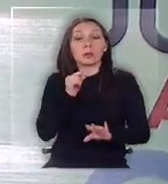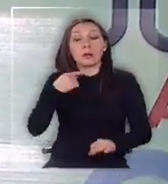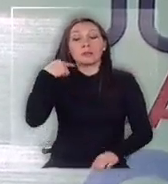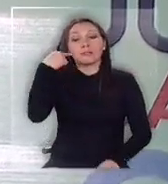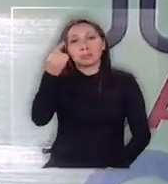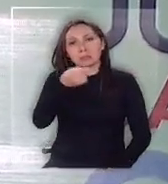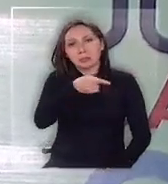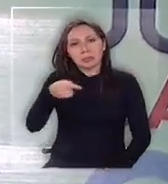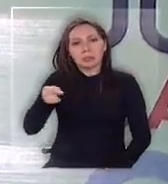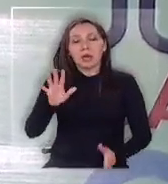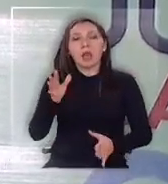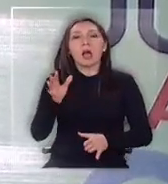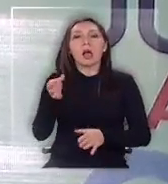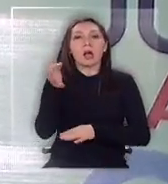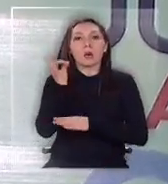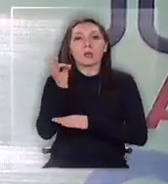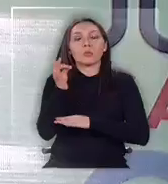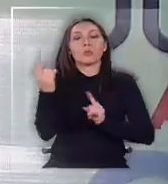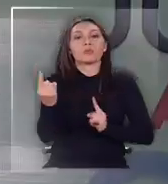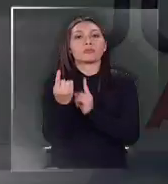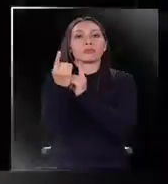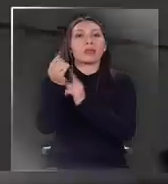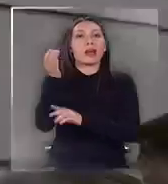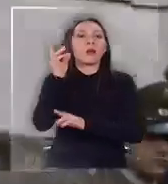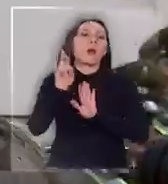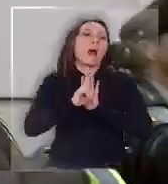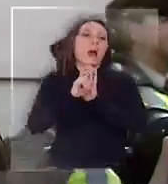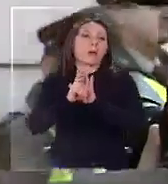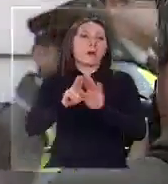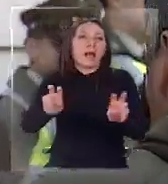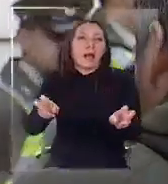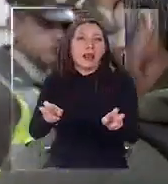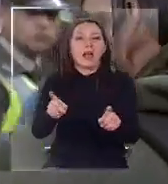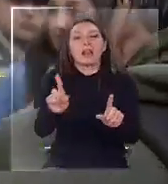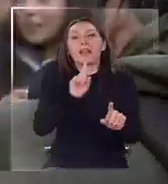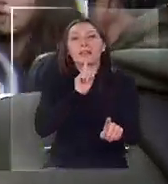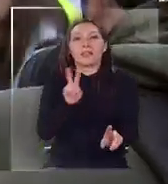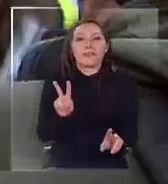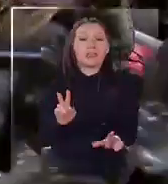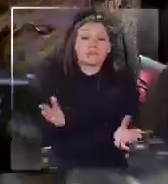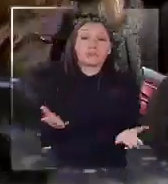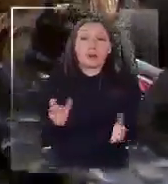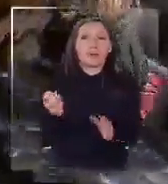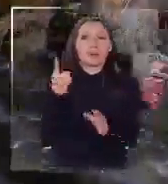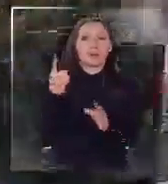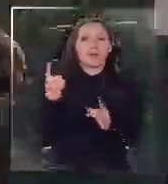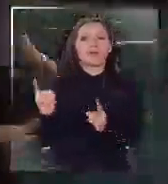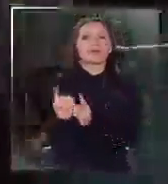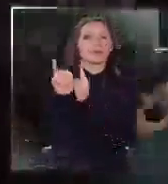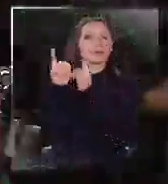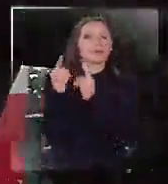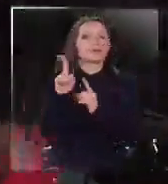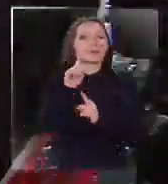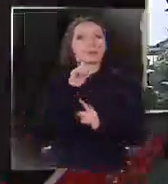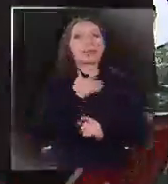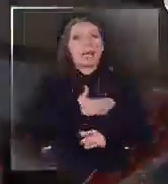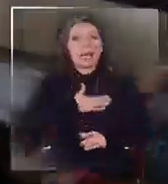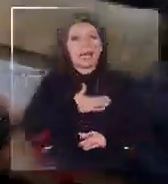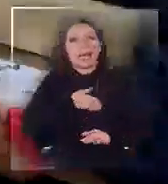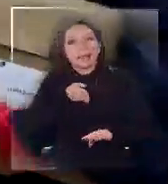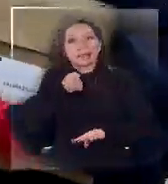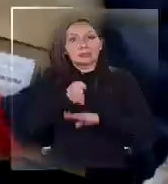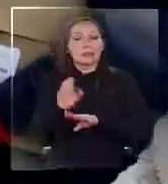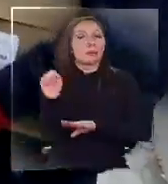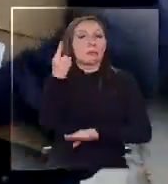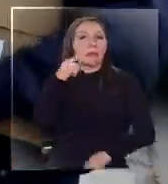próxima semana reunirnos ya con los representantes de los canales serán los primeros cara a cara entre los precandidatos que aspiran a llegar a una